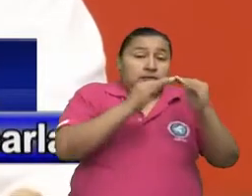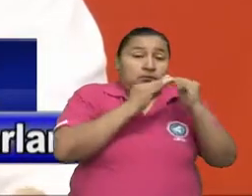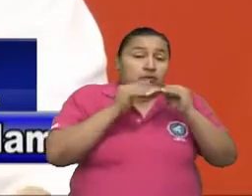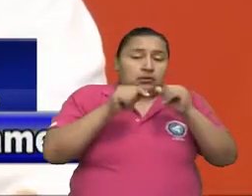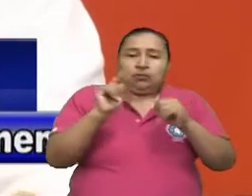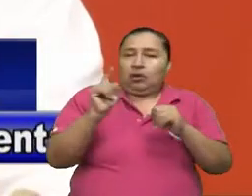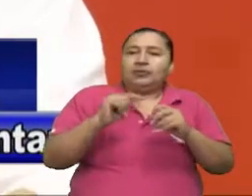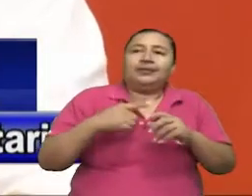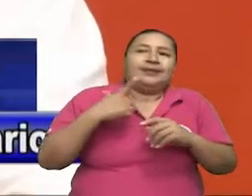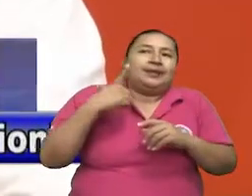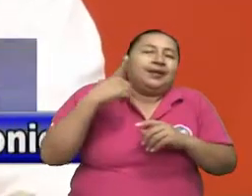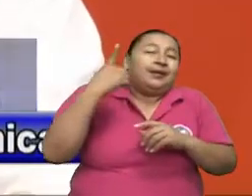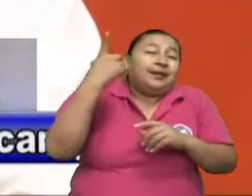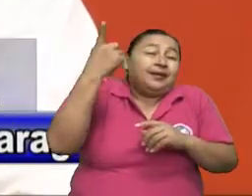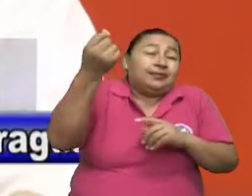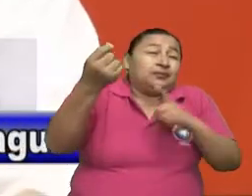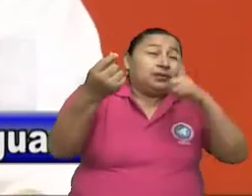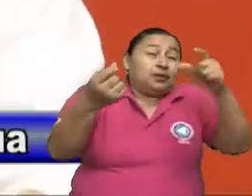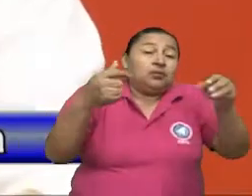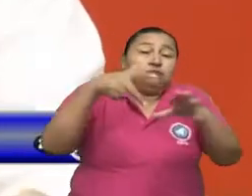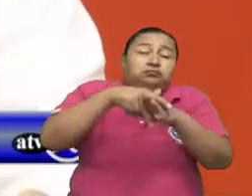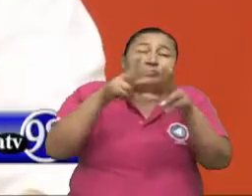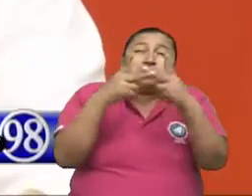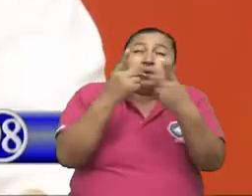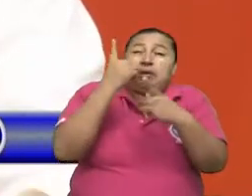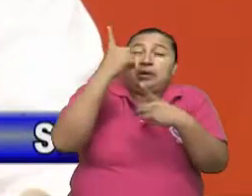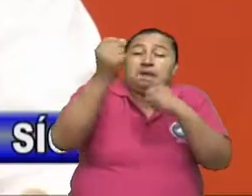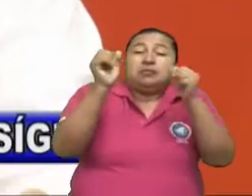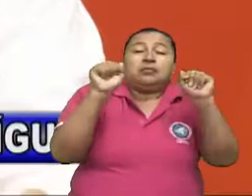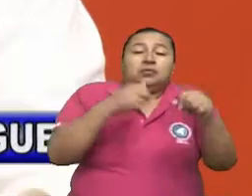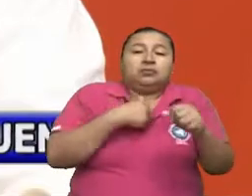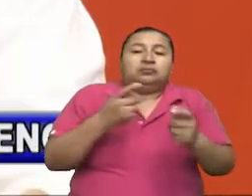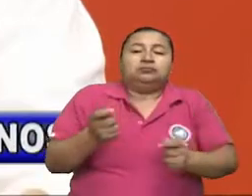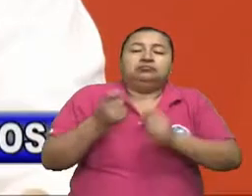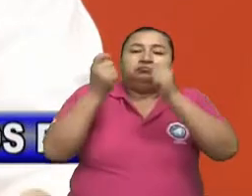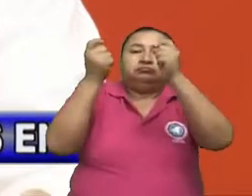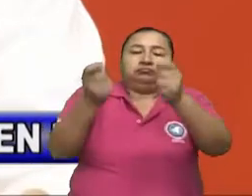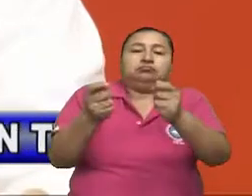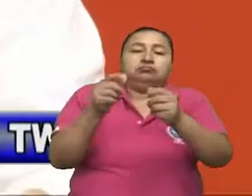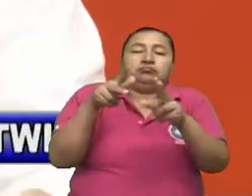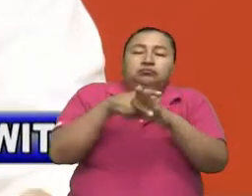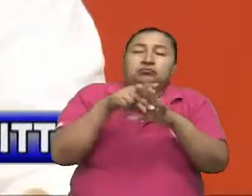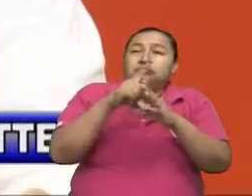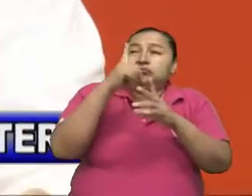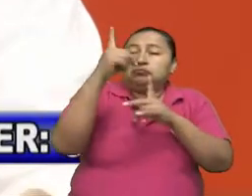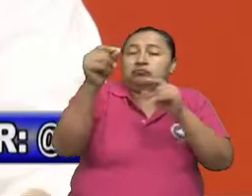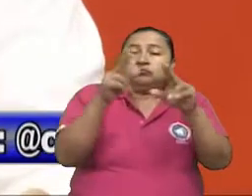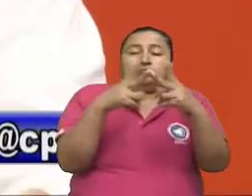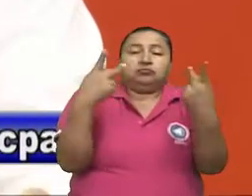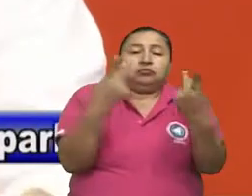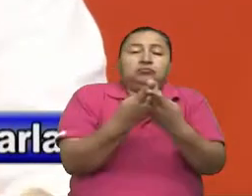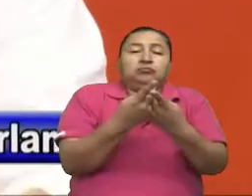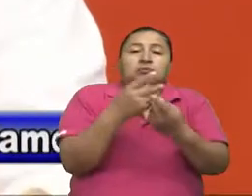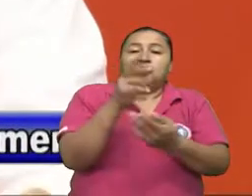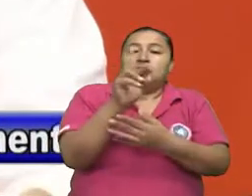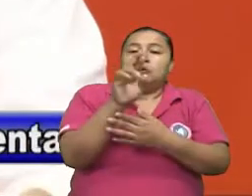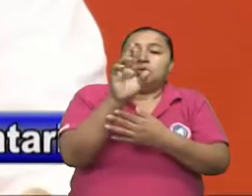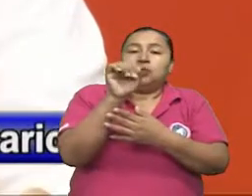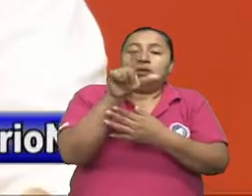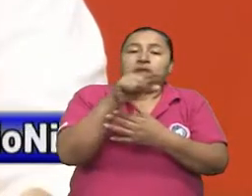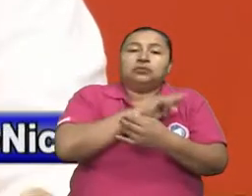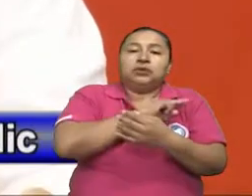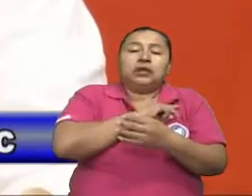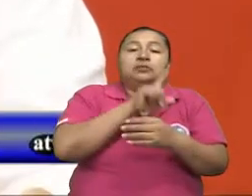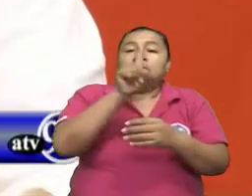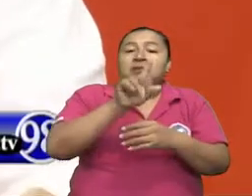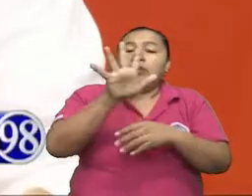llegando también a la profundidad de las comunidades rurales. Vamos a entregarle a las comunidades rurales donde hay